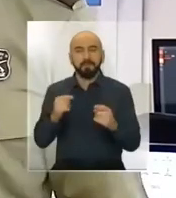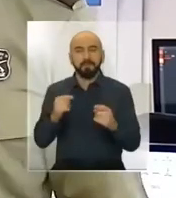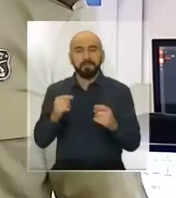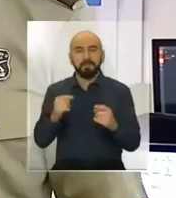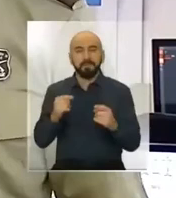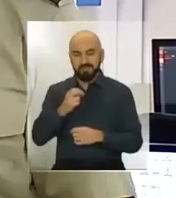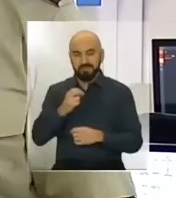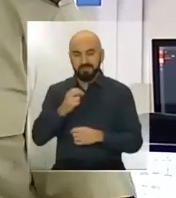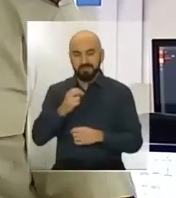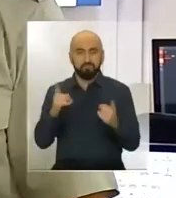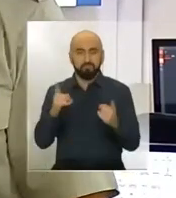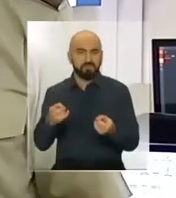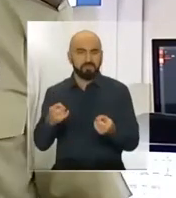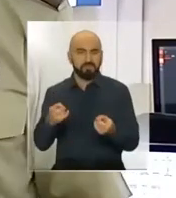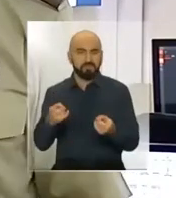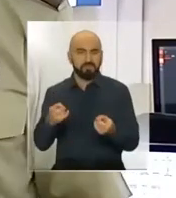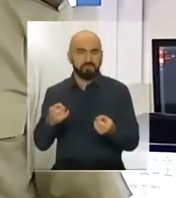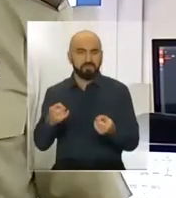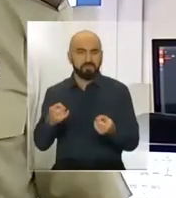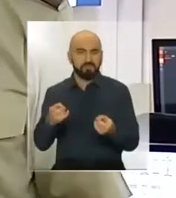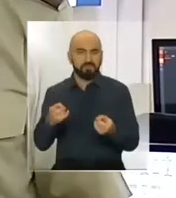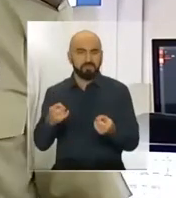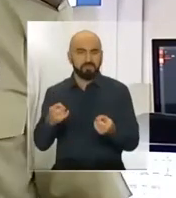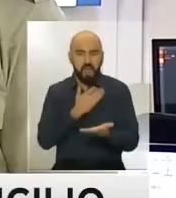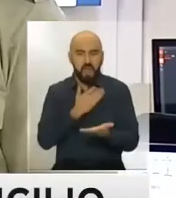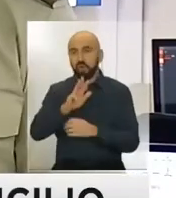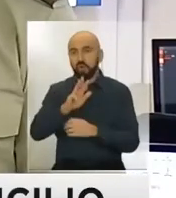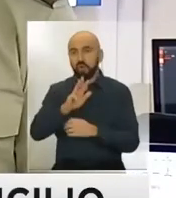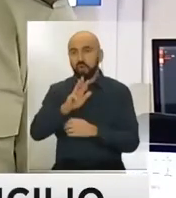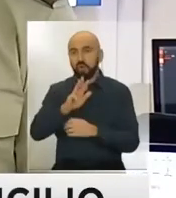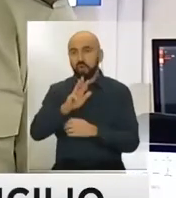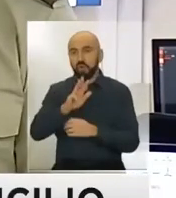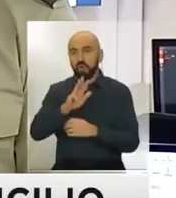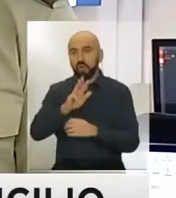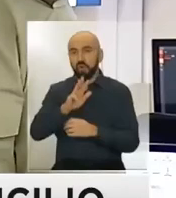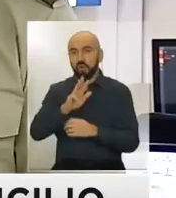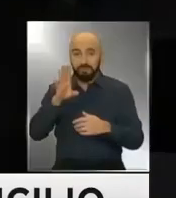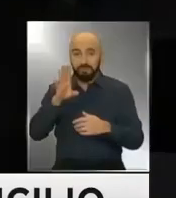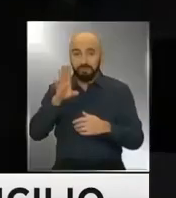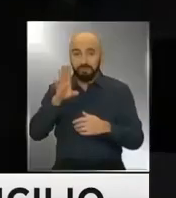nosotros llevamos a la fecha, donde llevamos más de 97 detenidos solamente por la aplicación Grindr a lo largo de Chile.